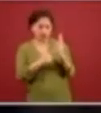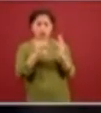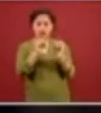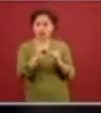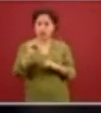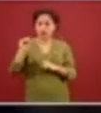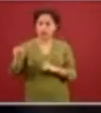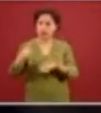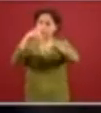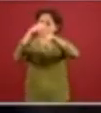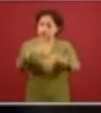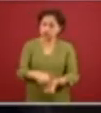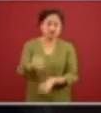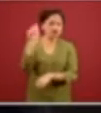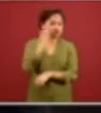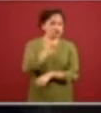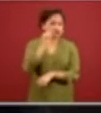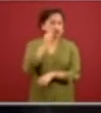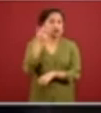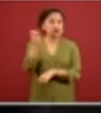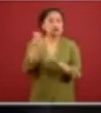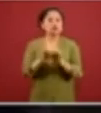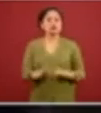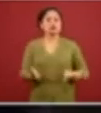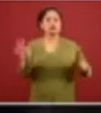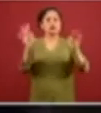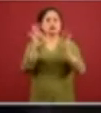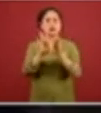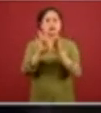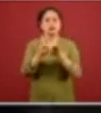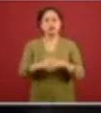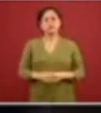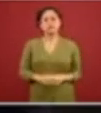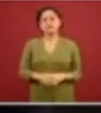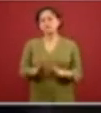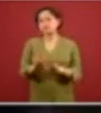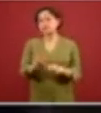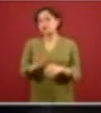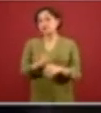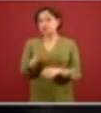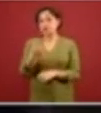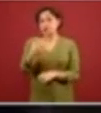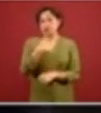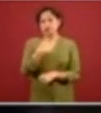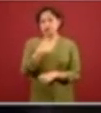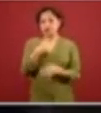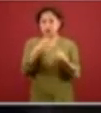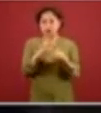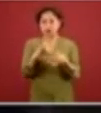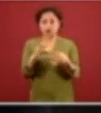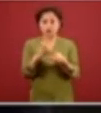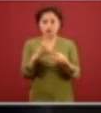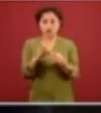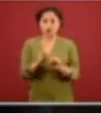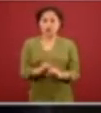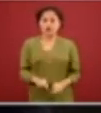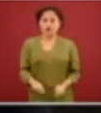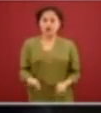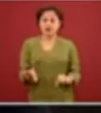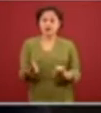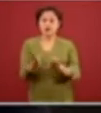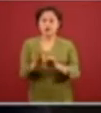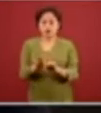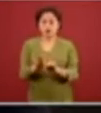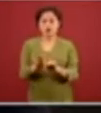favor. Es precisamente este primer punto que he tocado y la importancia que ahora ustedes ven que tiene el sistema de